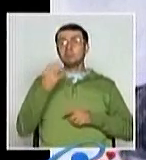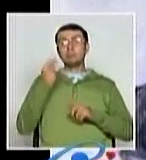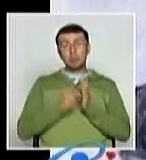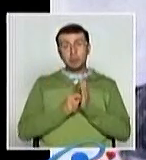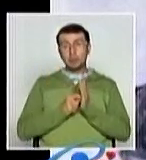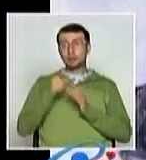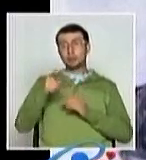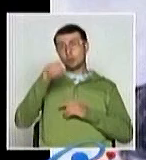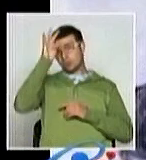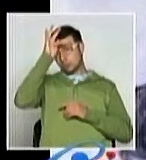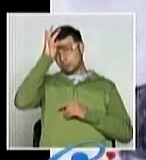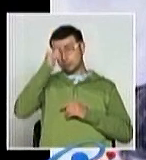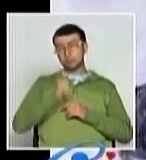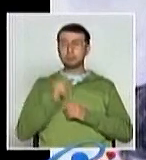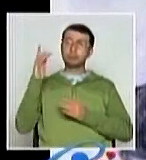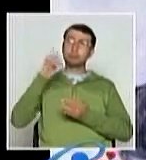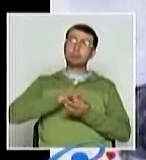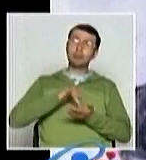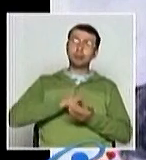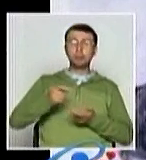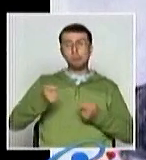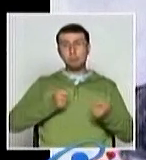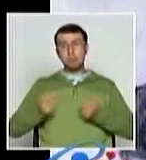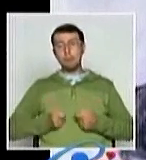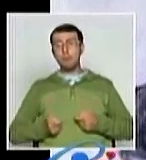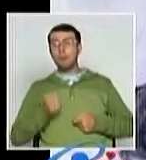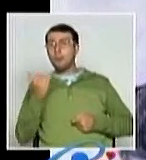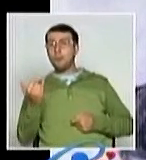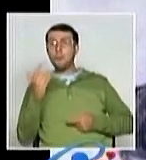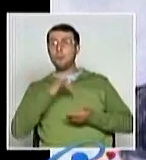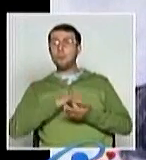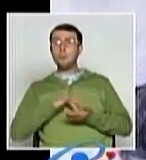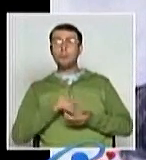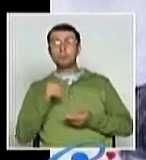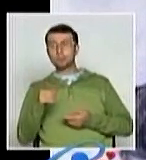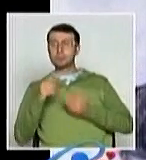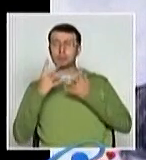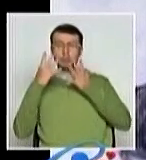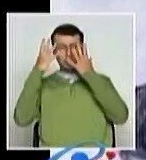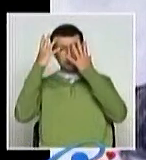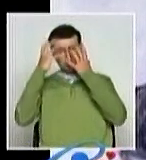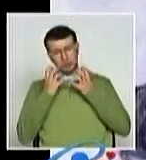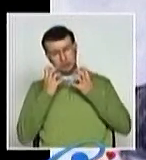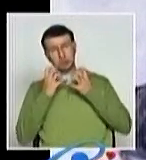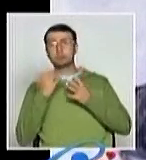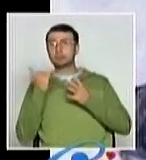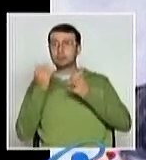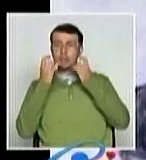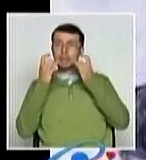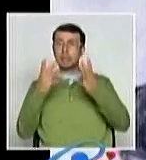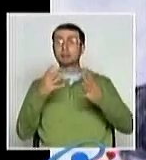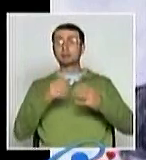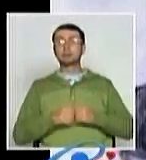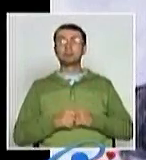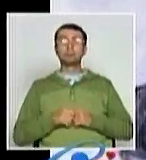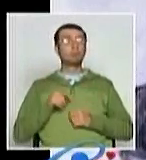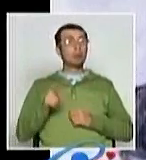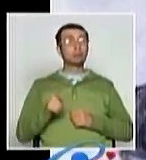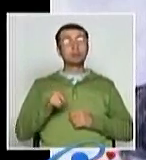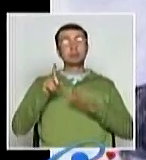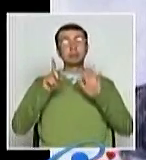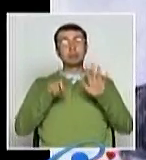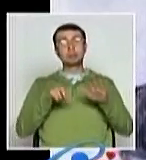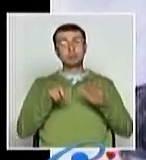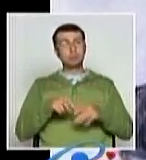por alteraciones emocionales diagnosticada por psiquiatra depresión grave terapia durante 6 meses con